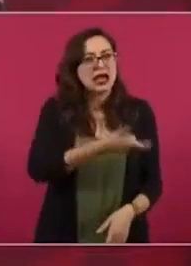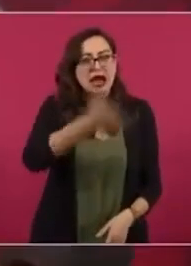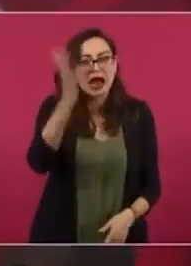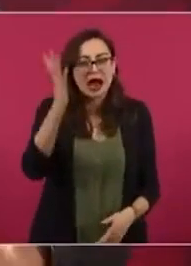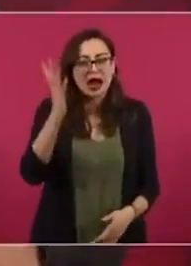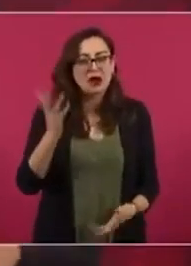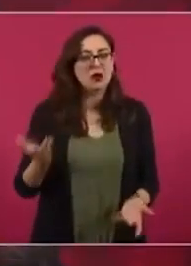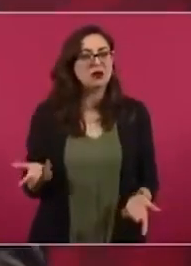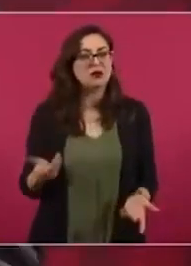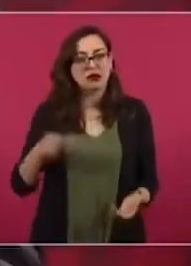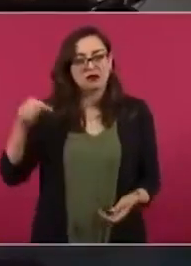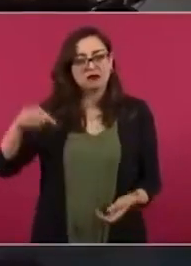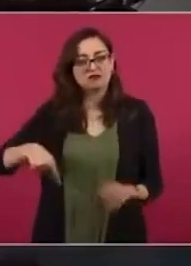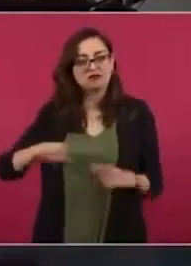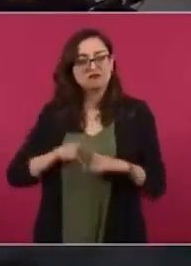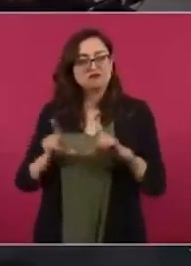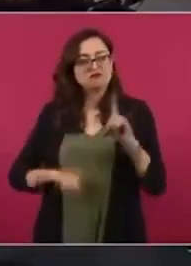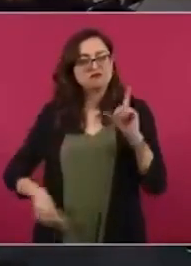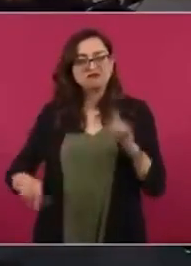Aquí no ha sucedido eso.